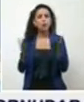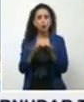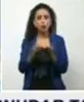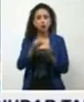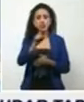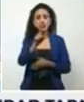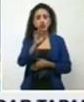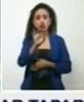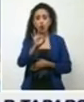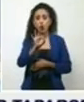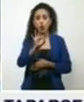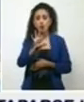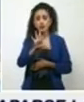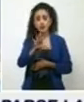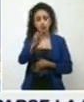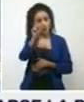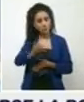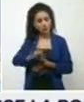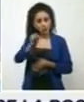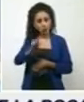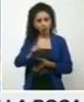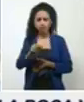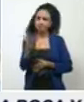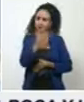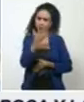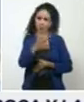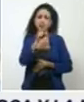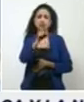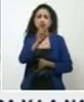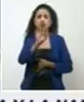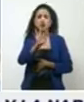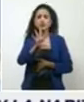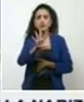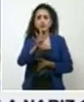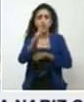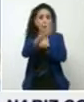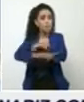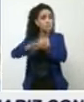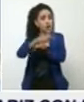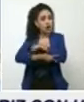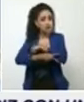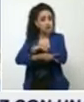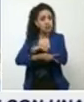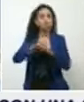185 personas, países, perdón, con casos de COVID-19.